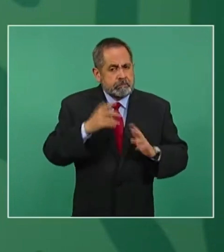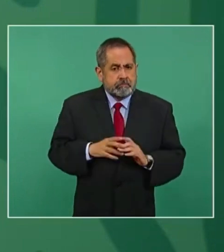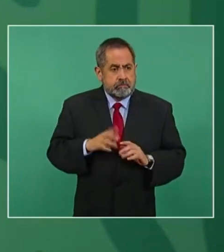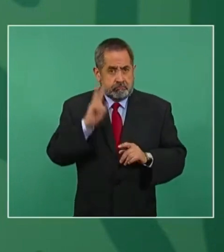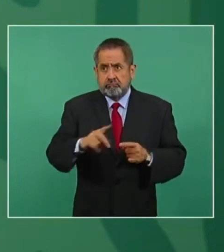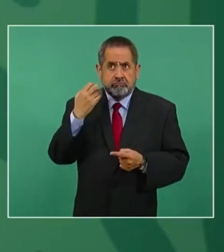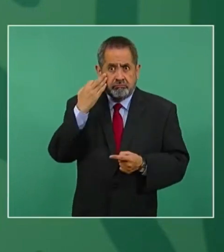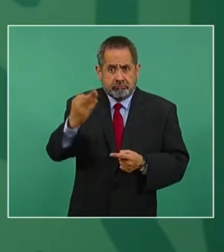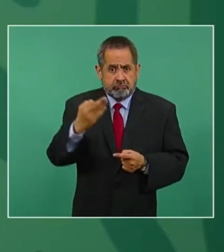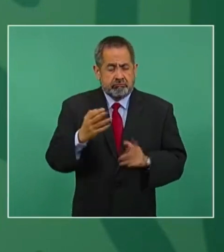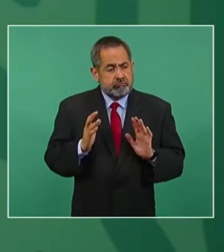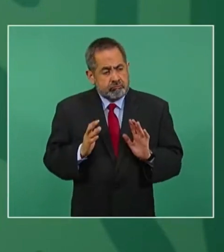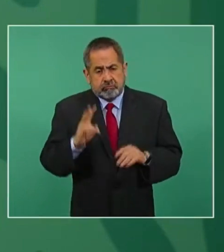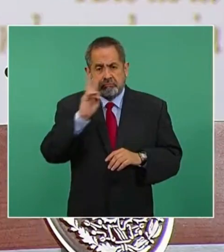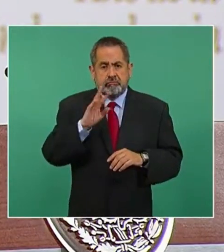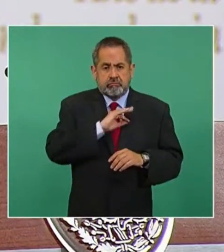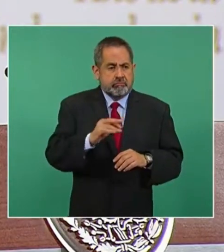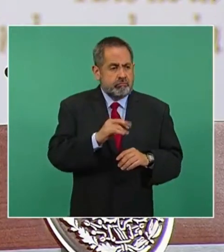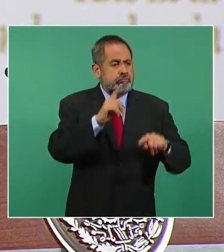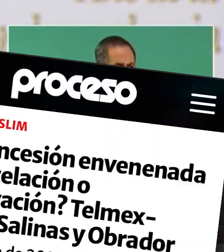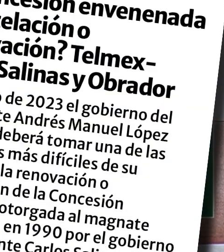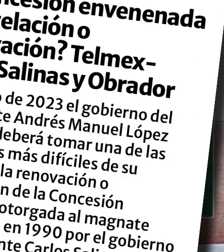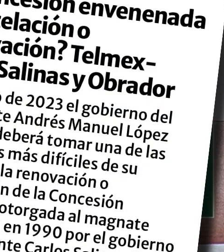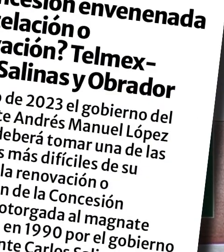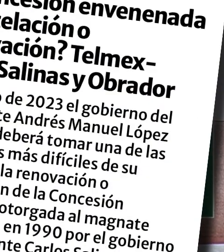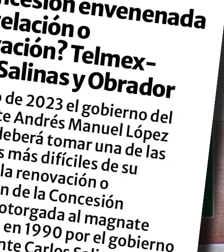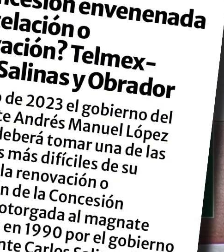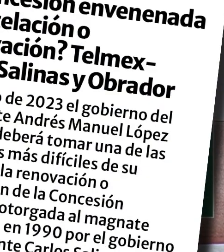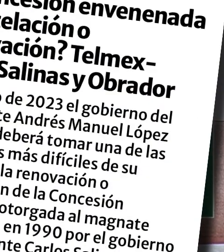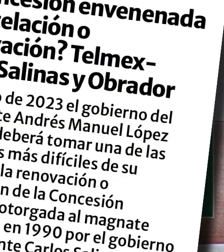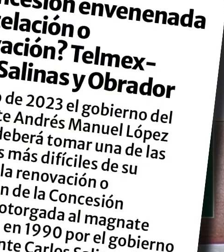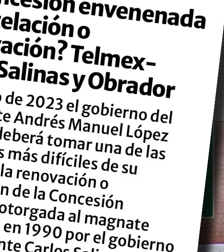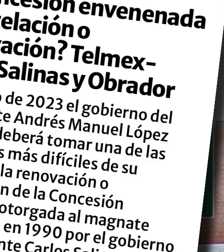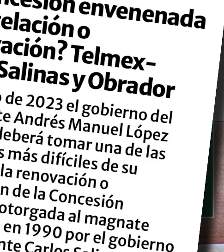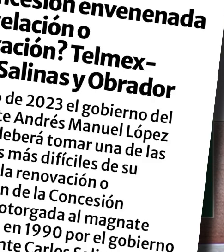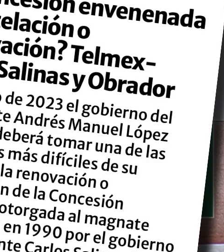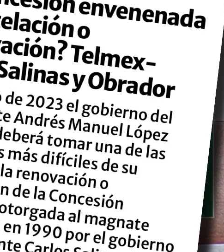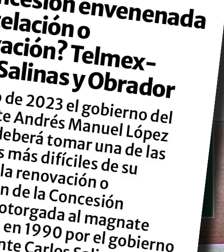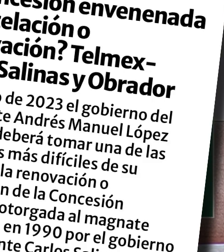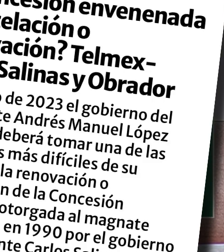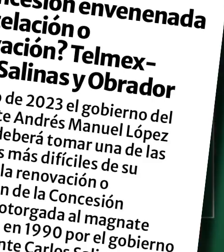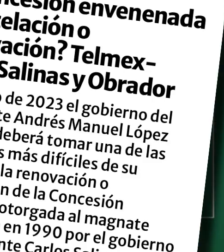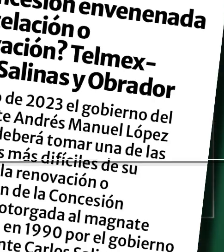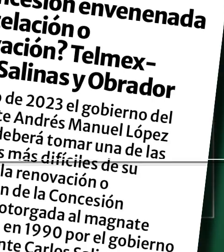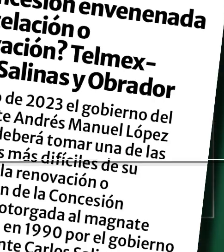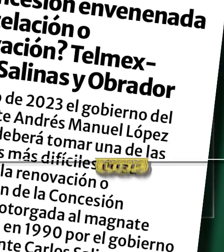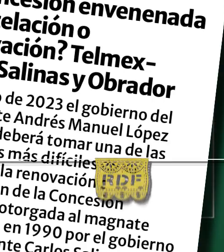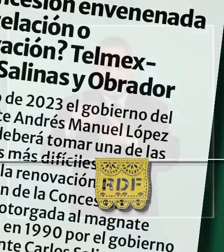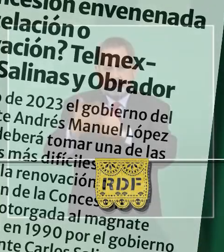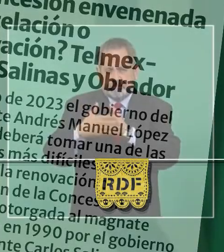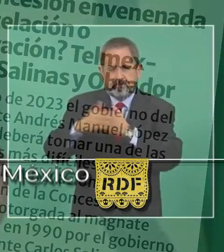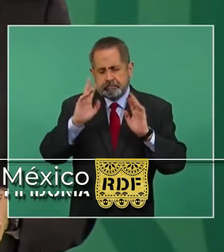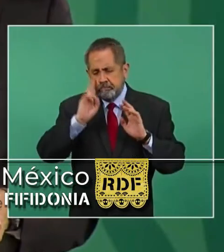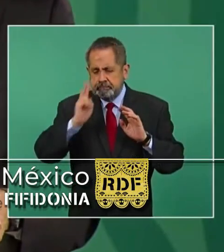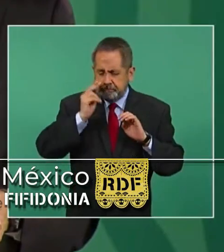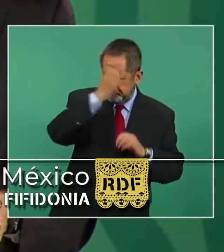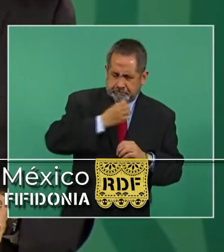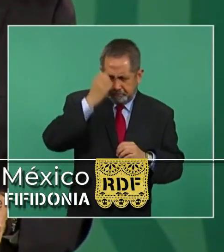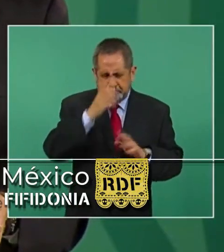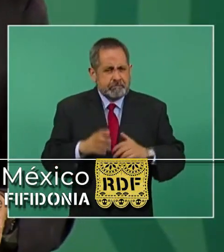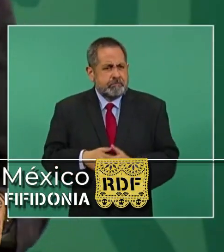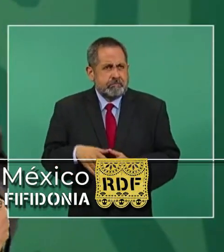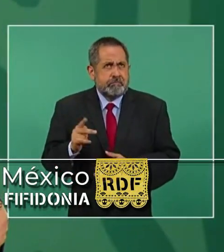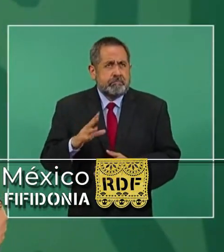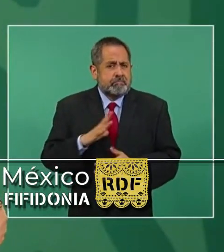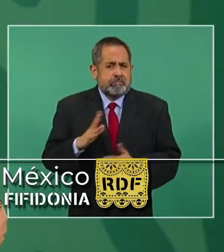si se vence el plazo y se puede retirar o refrendar, es decir, que continúe. Eso lo vamos a analizar en su momento, pero no